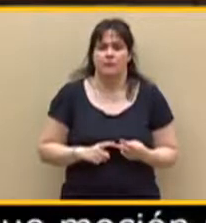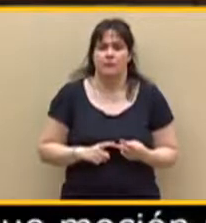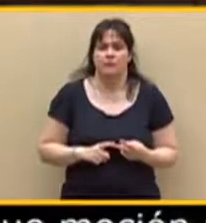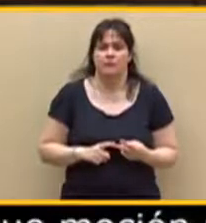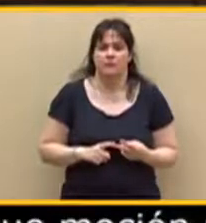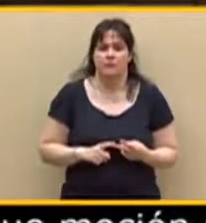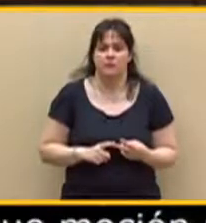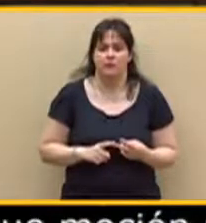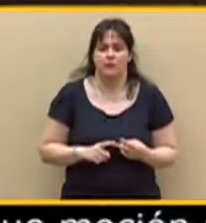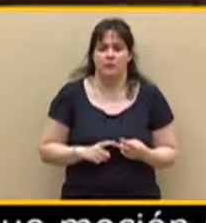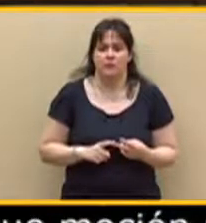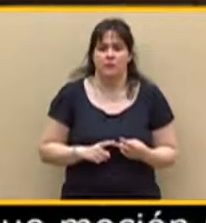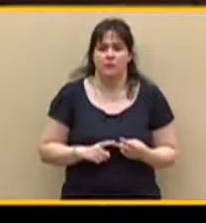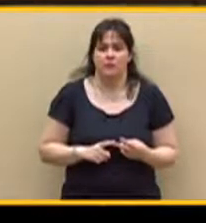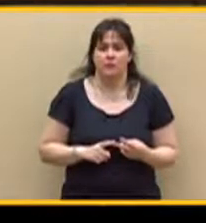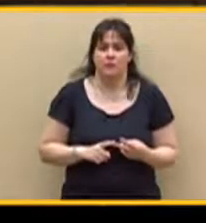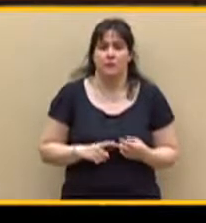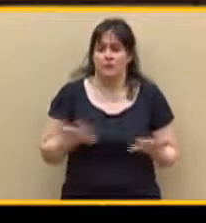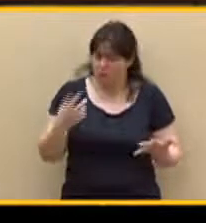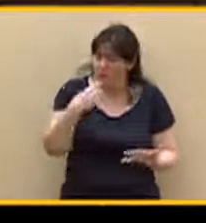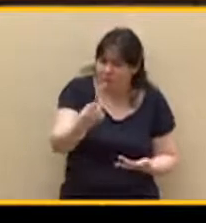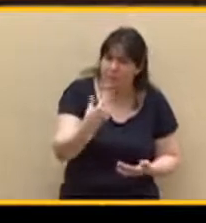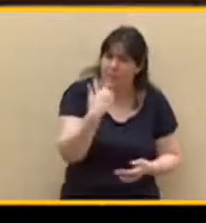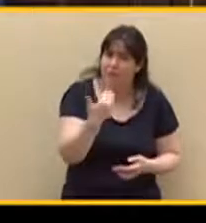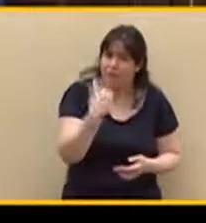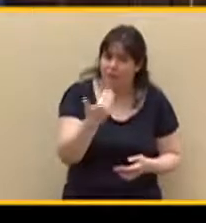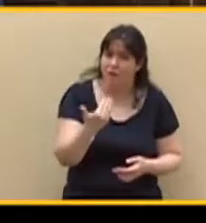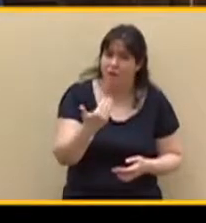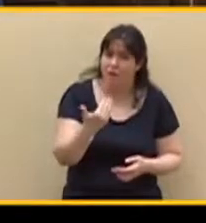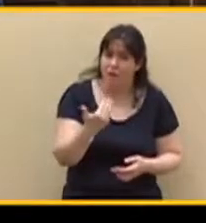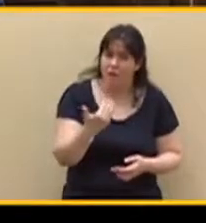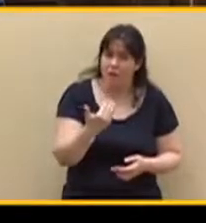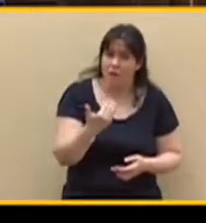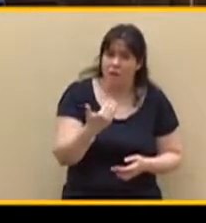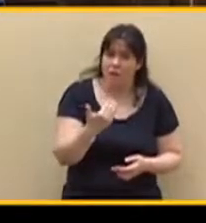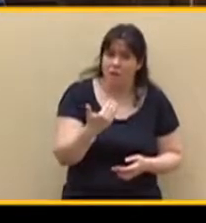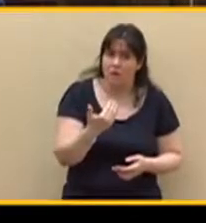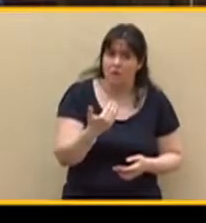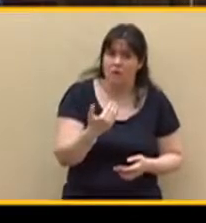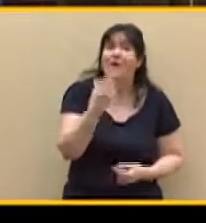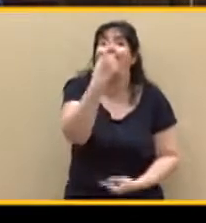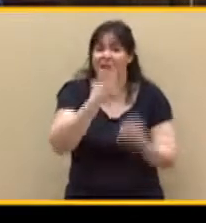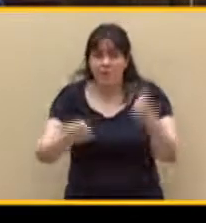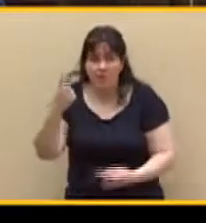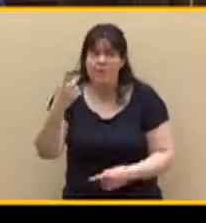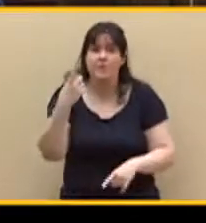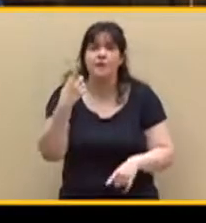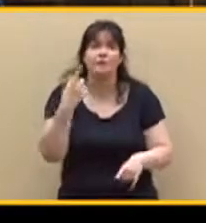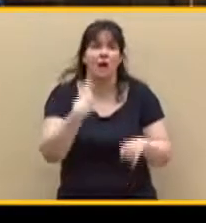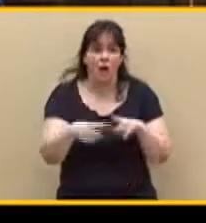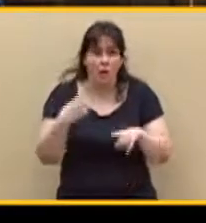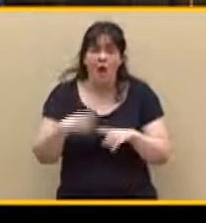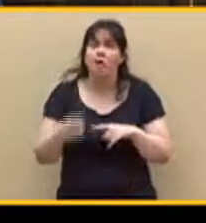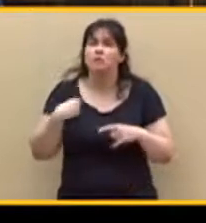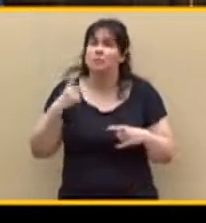Les voy a decir algo. Hay veces que aunque una cosa no se consiga al primer intento, solo